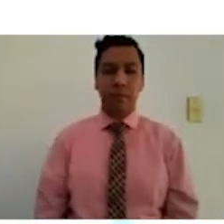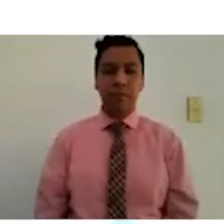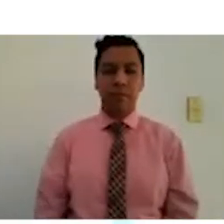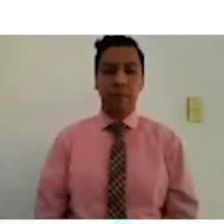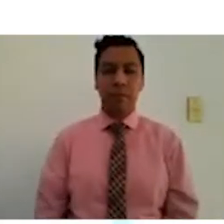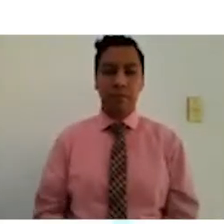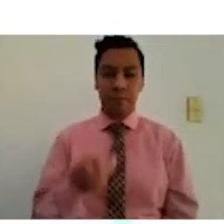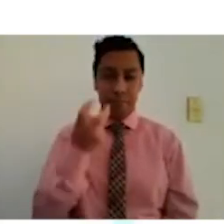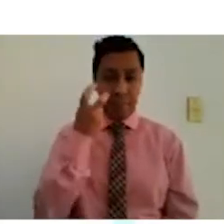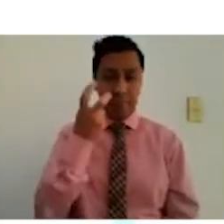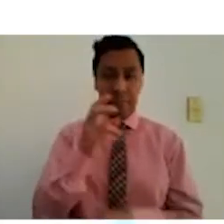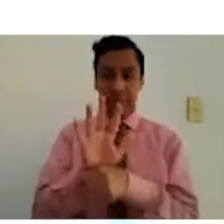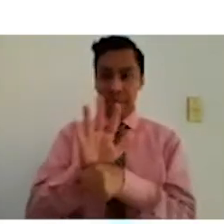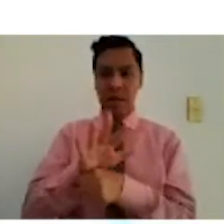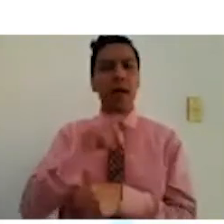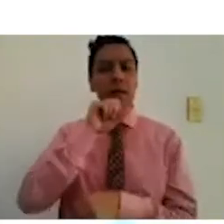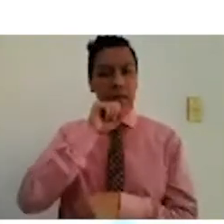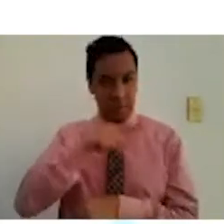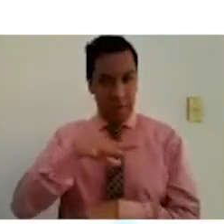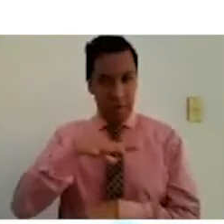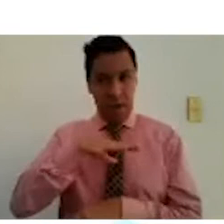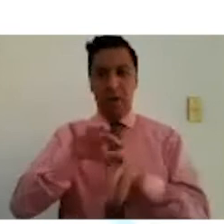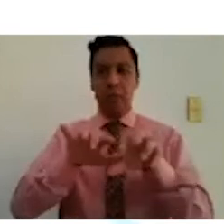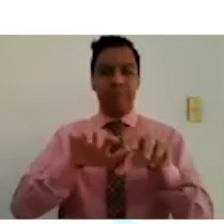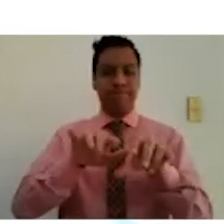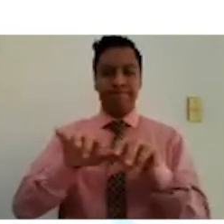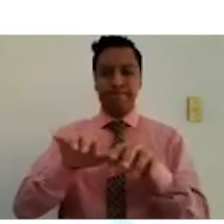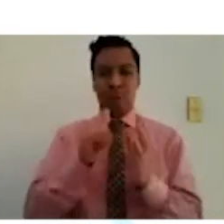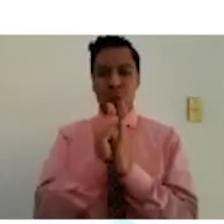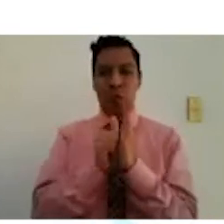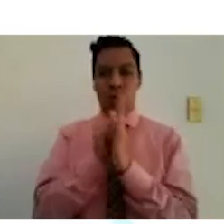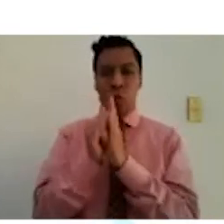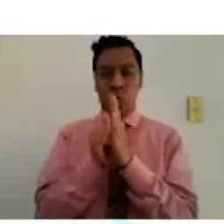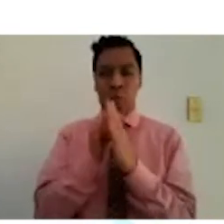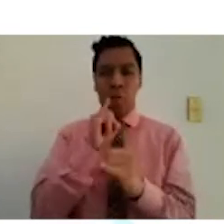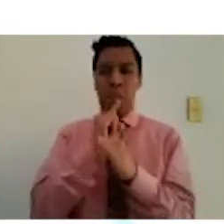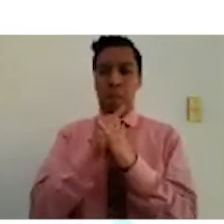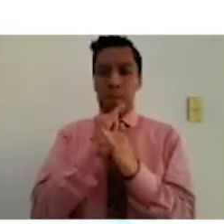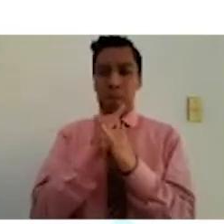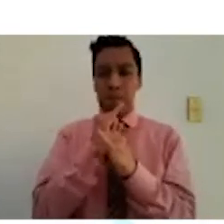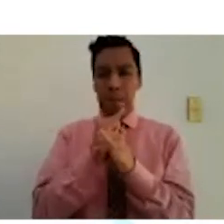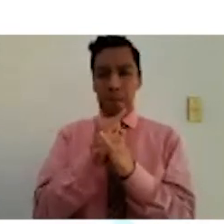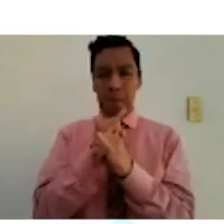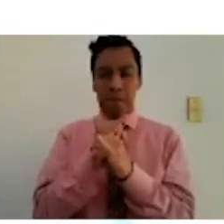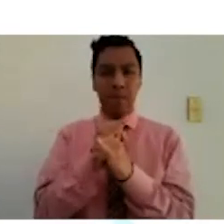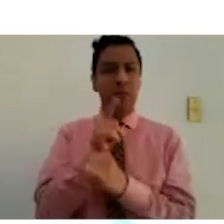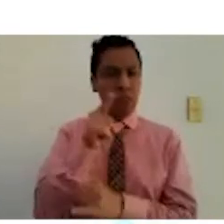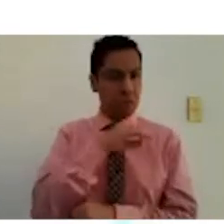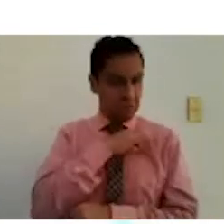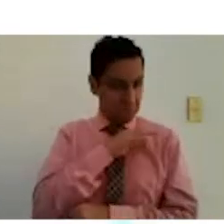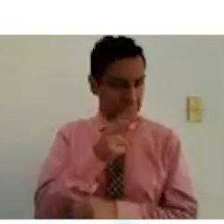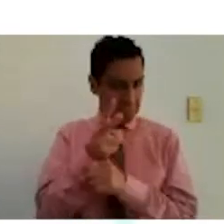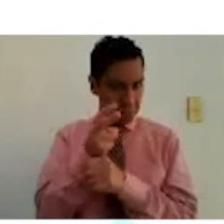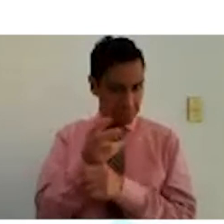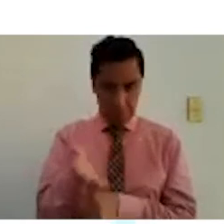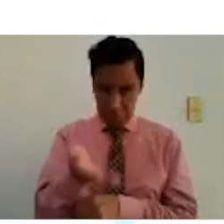Esta película también está en internet, la pueden ver, es una película que vale la pena repasar. Si no la han